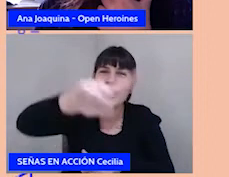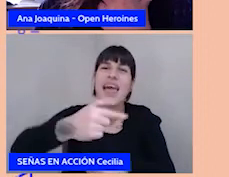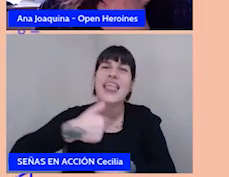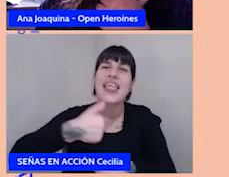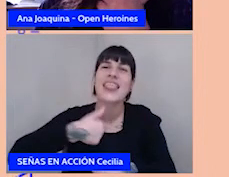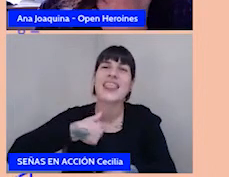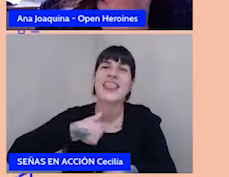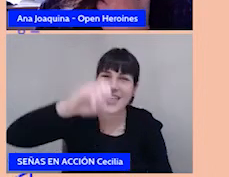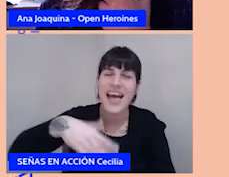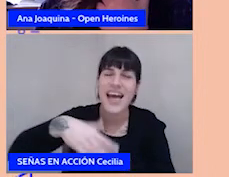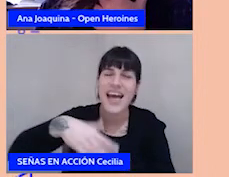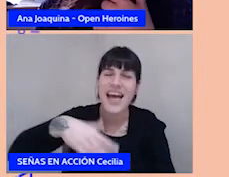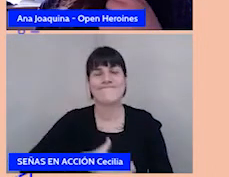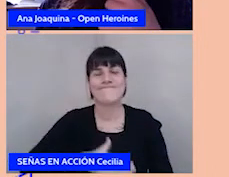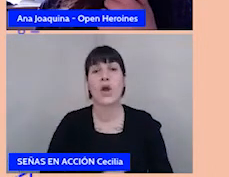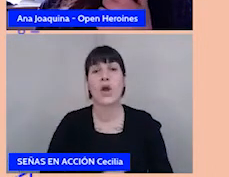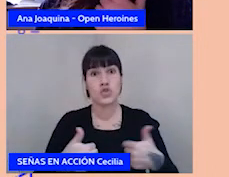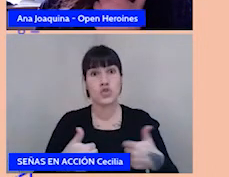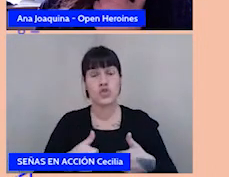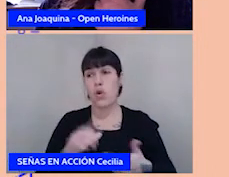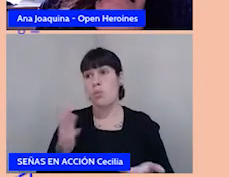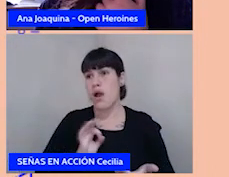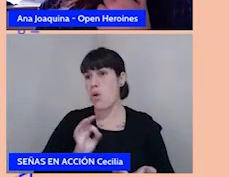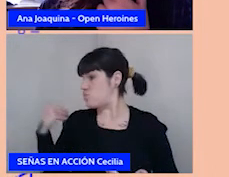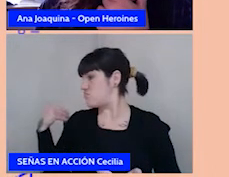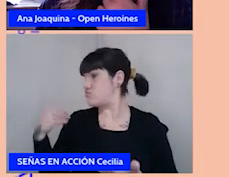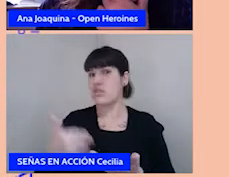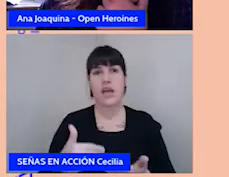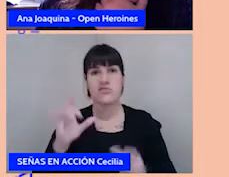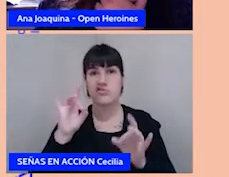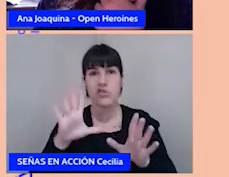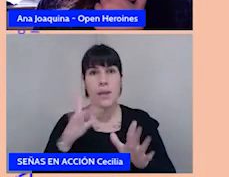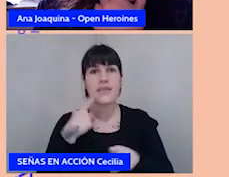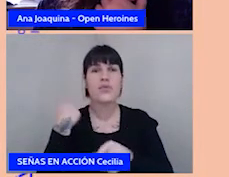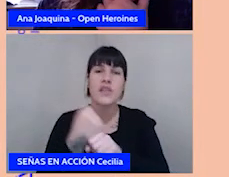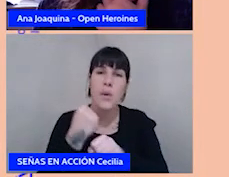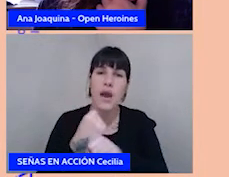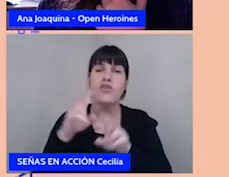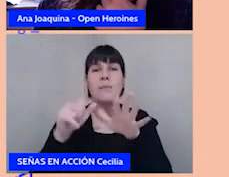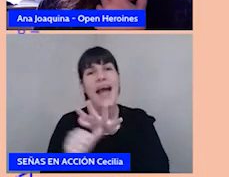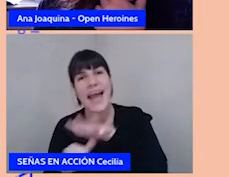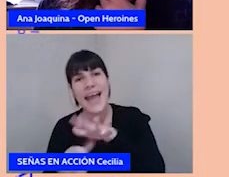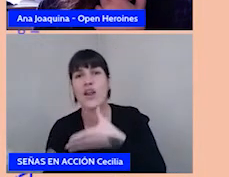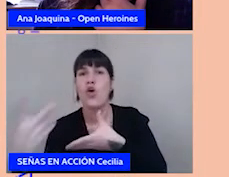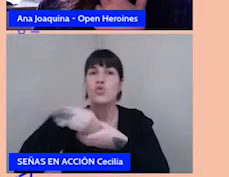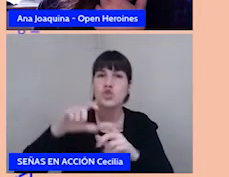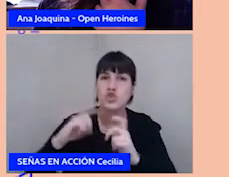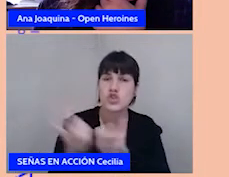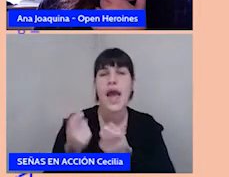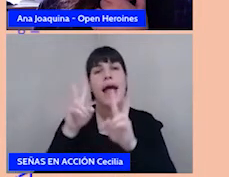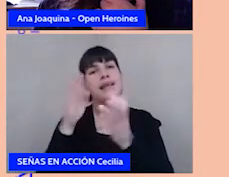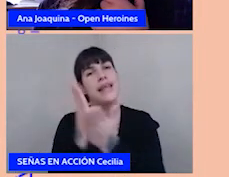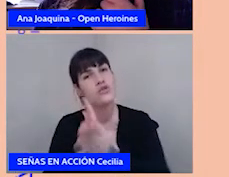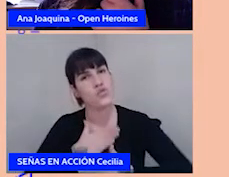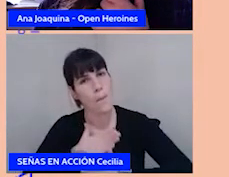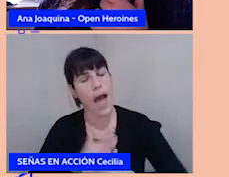Pues los últimos años me he dedicado sobre todo a trabajar cosas de género, inclusión social y derechos humanos. Y durante muchos,